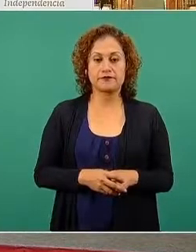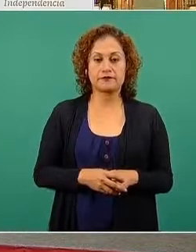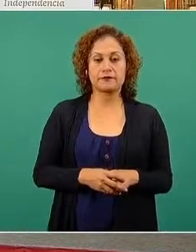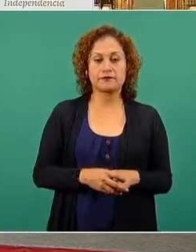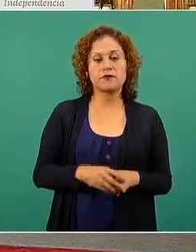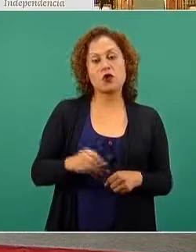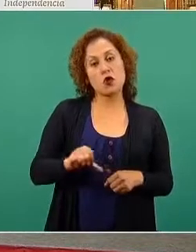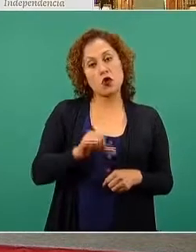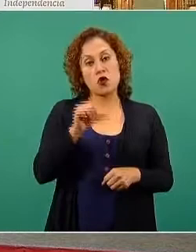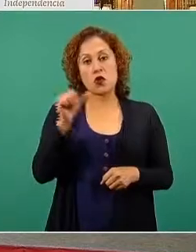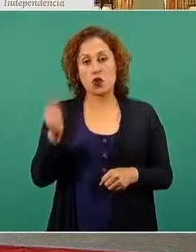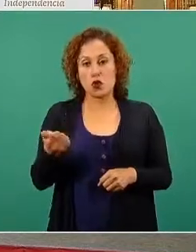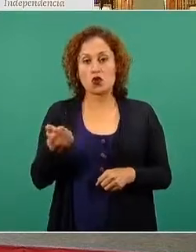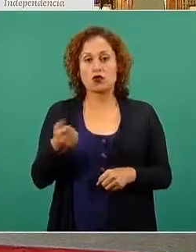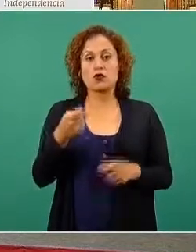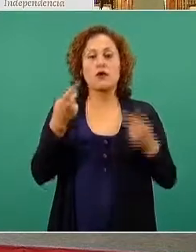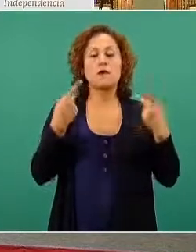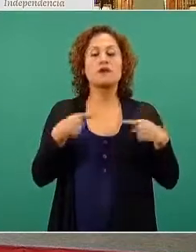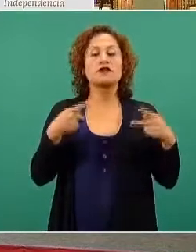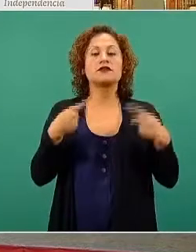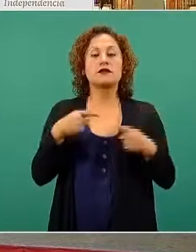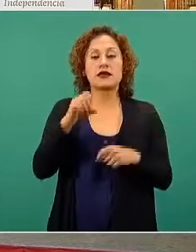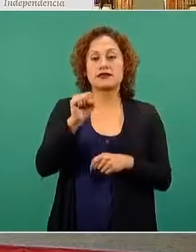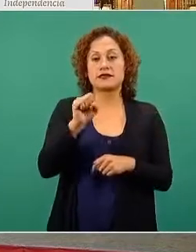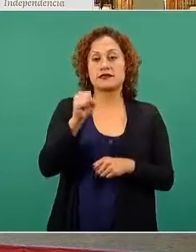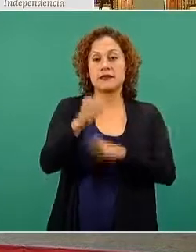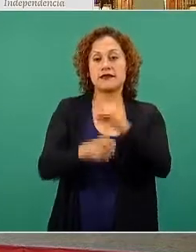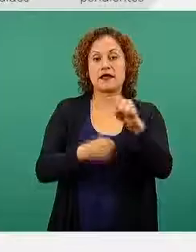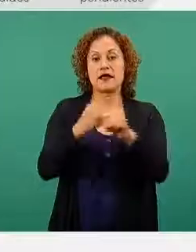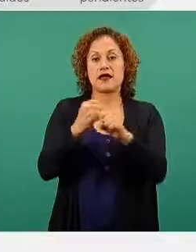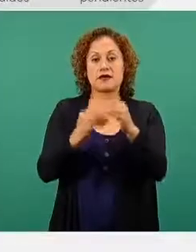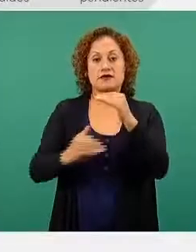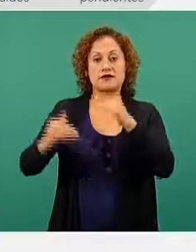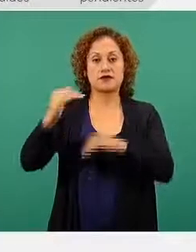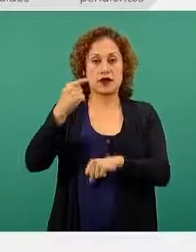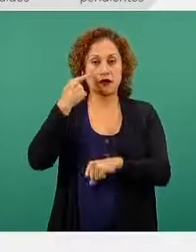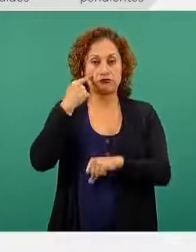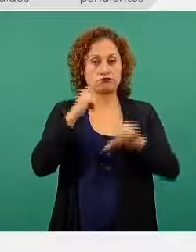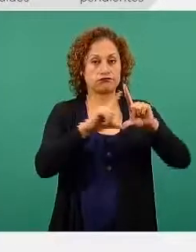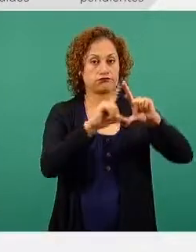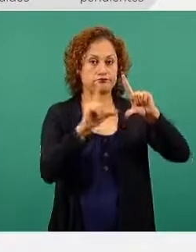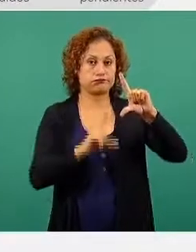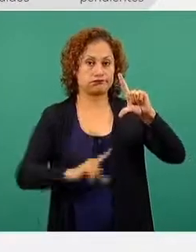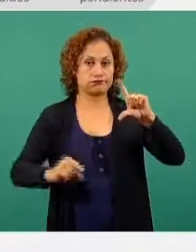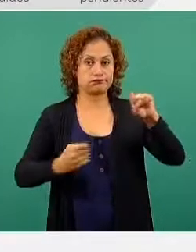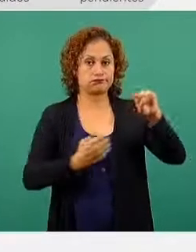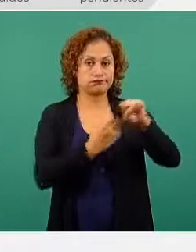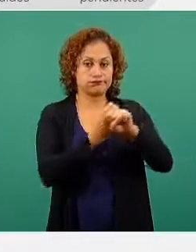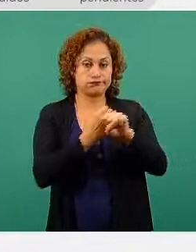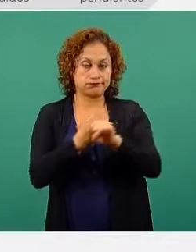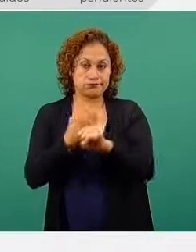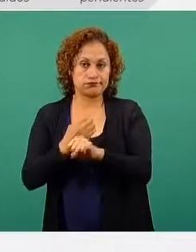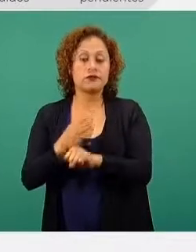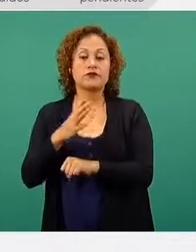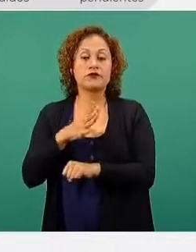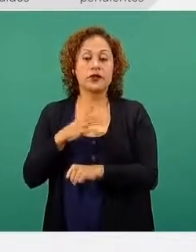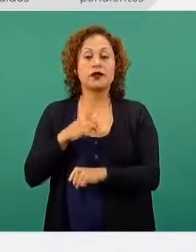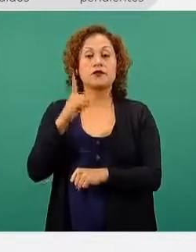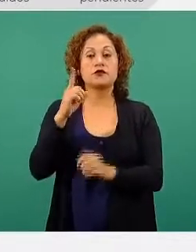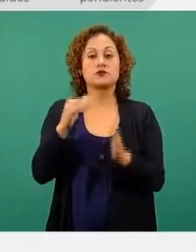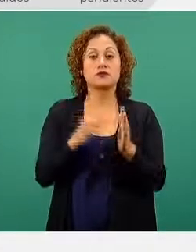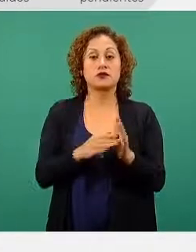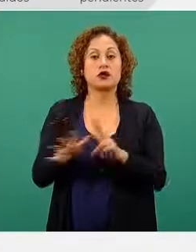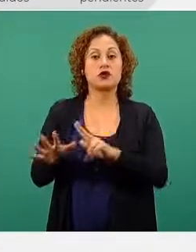El otro bloque es el de 60 y más. Aquí está la distribución territorial de lo que hemos comentado y tenemos